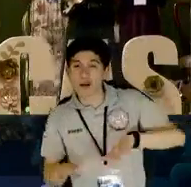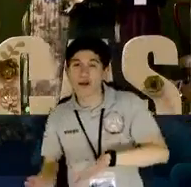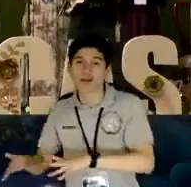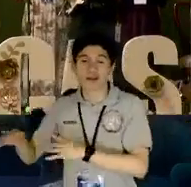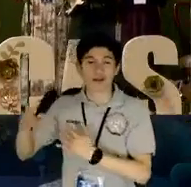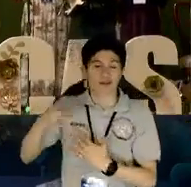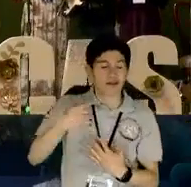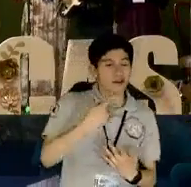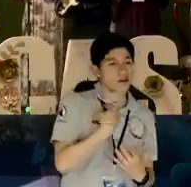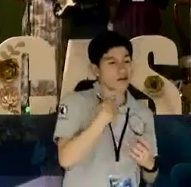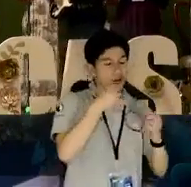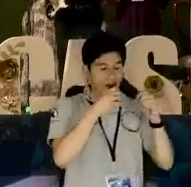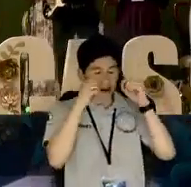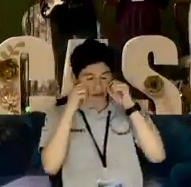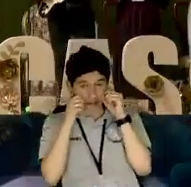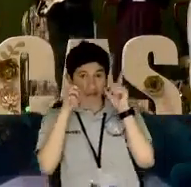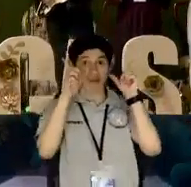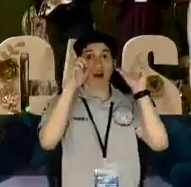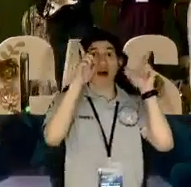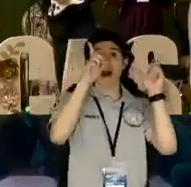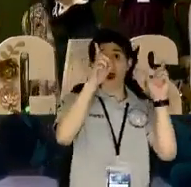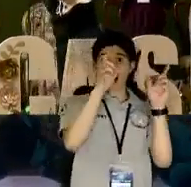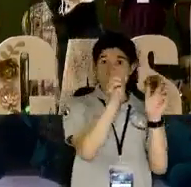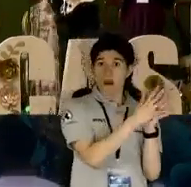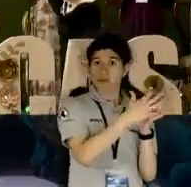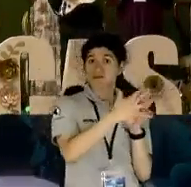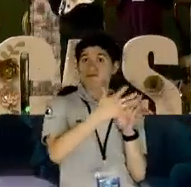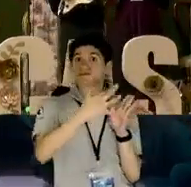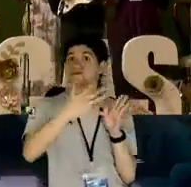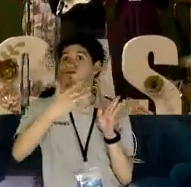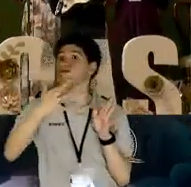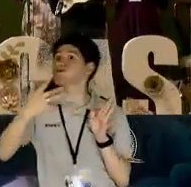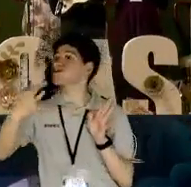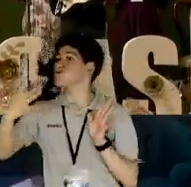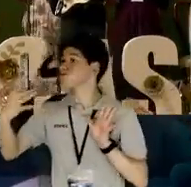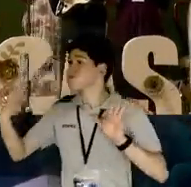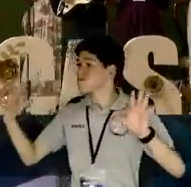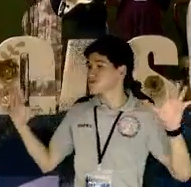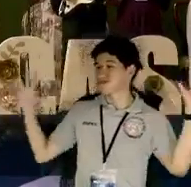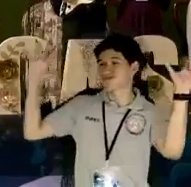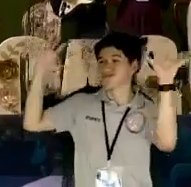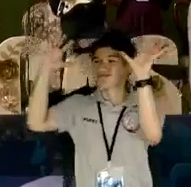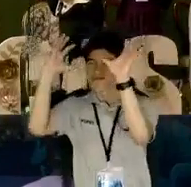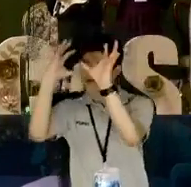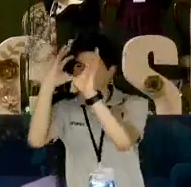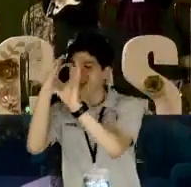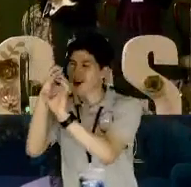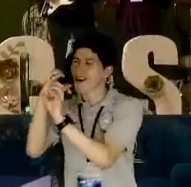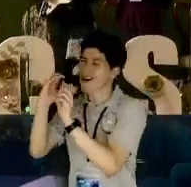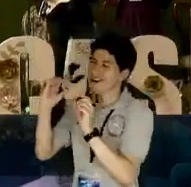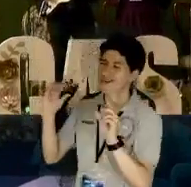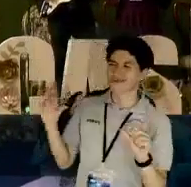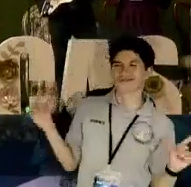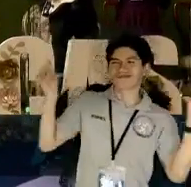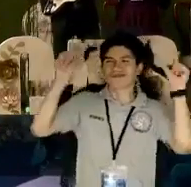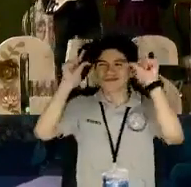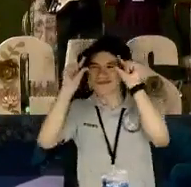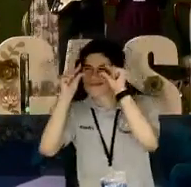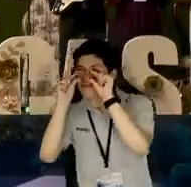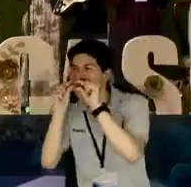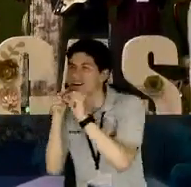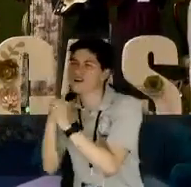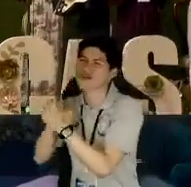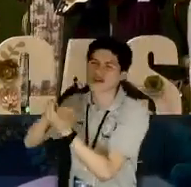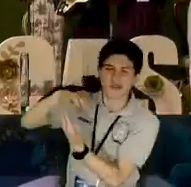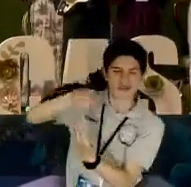el Espíritu Santo se manifieste, deja que la unción del poder de Dios se manifieste. Alabe al Señor en